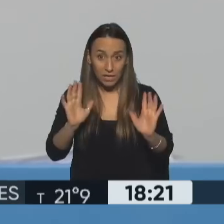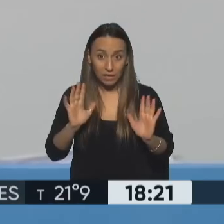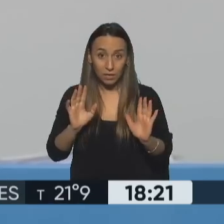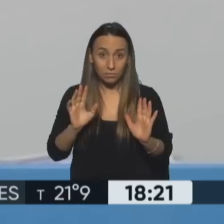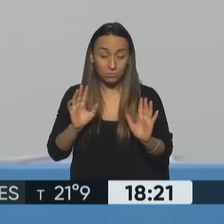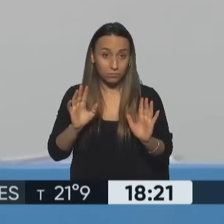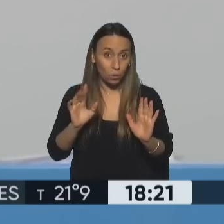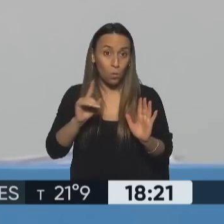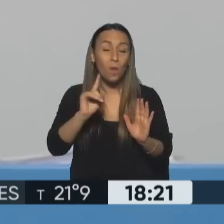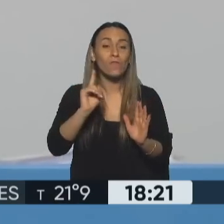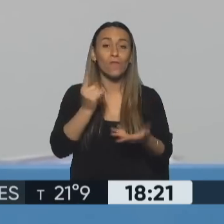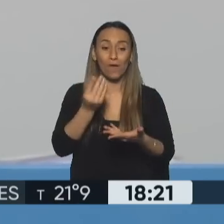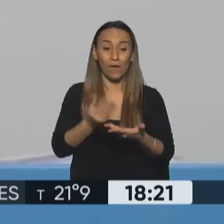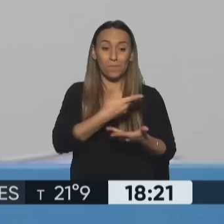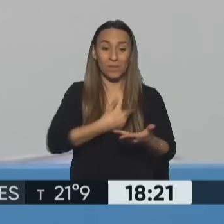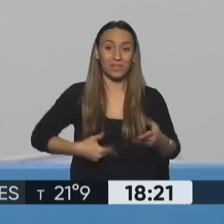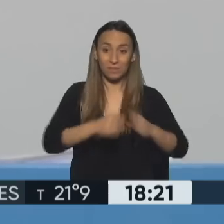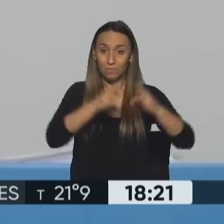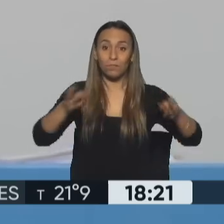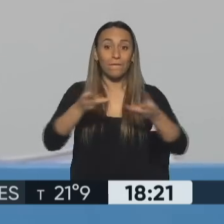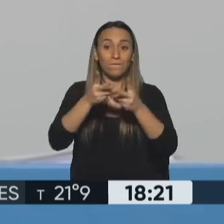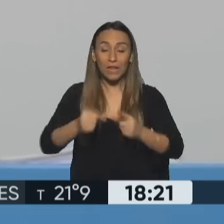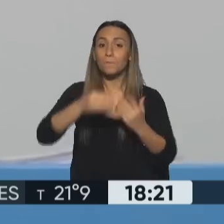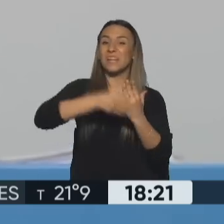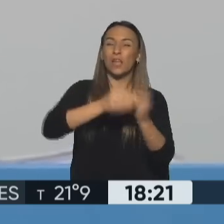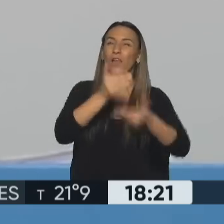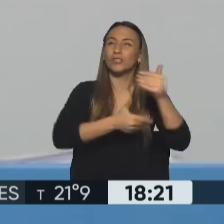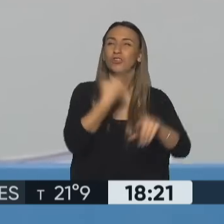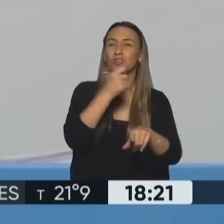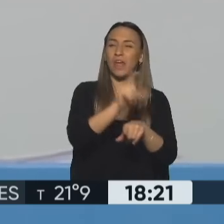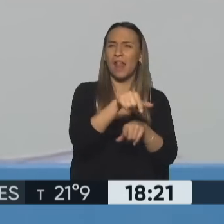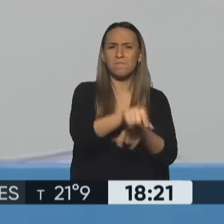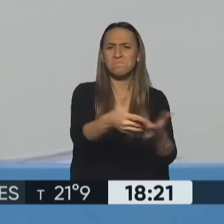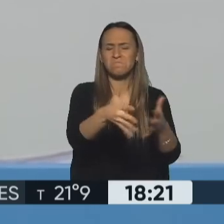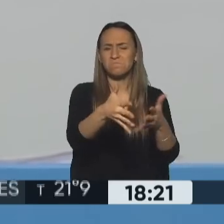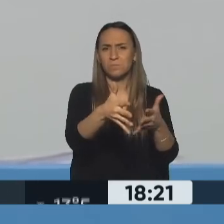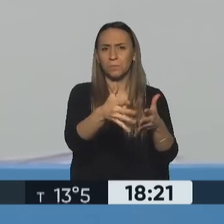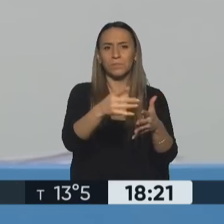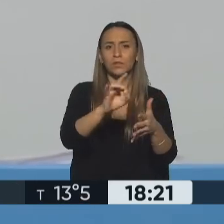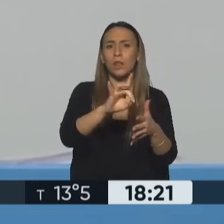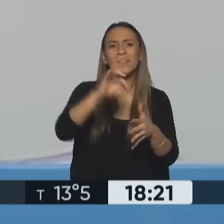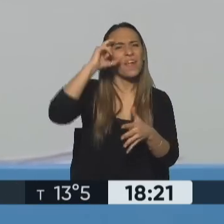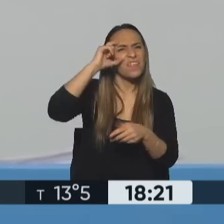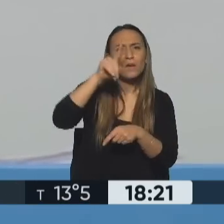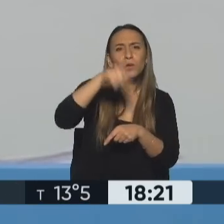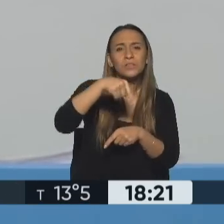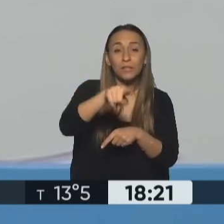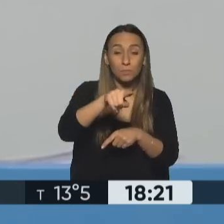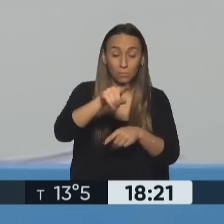Cuando terminó la gestión, en el Ministerio de Desarrollo Social quedaban algo así como el 10% de aquellos